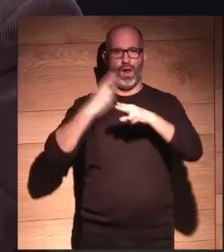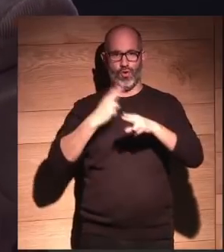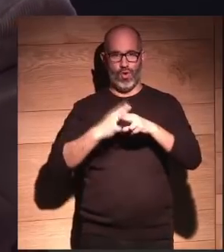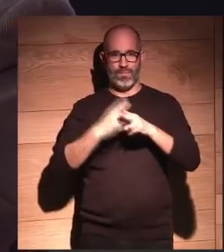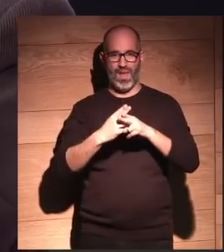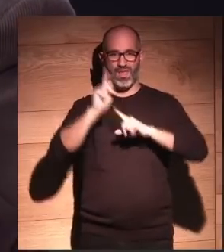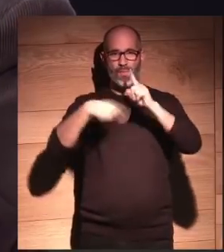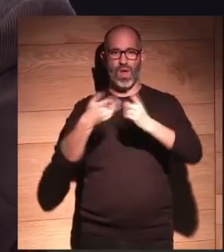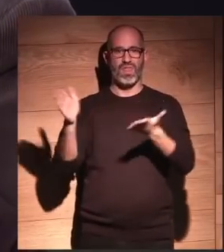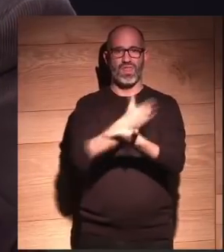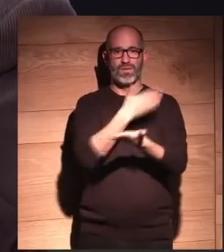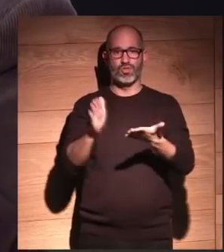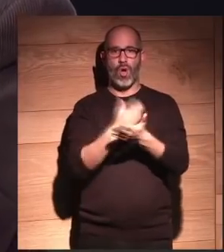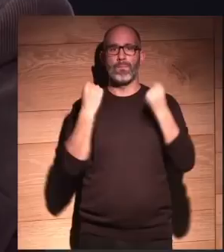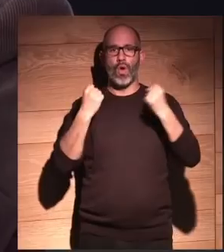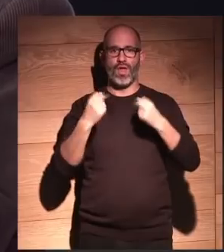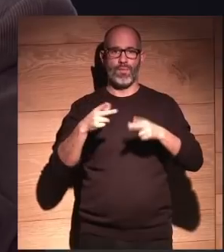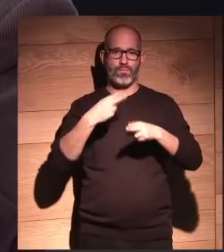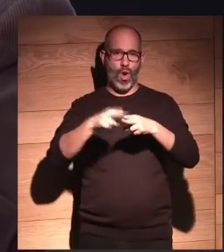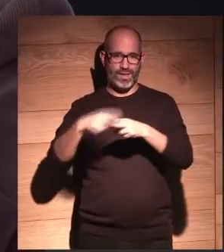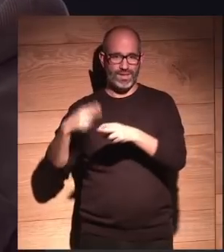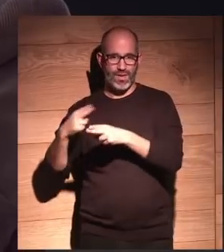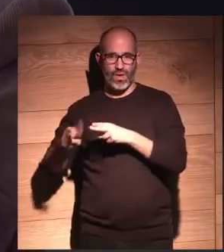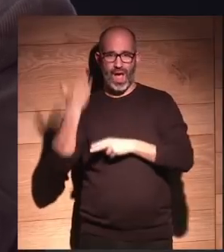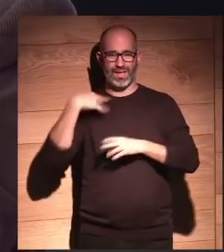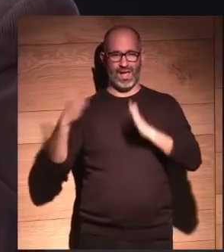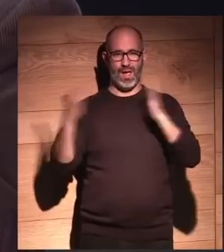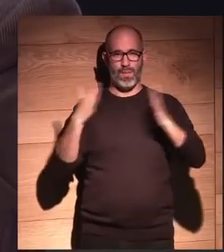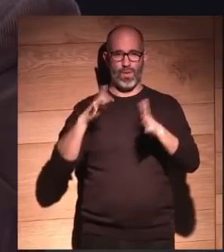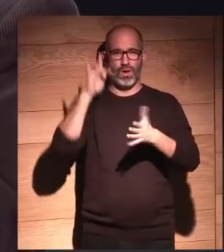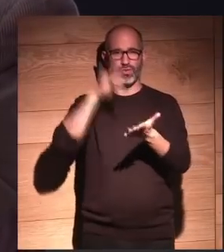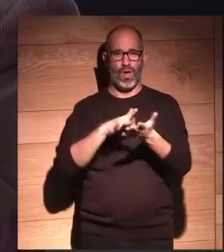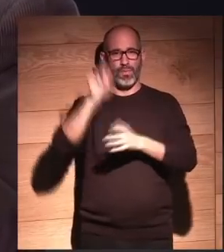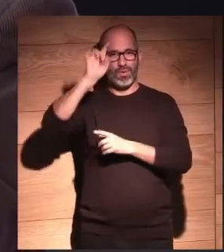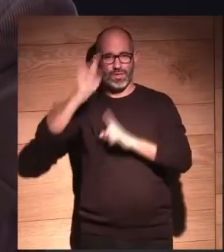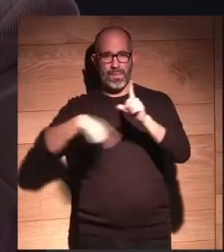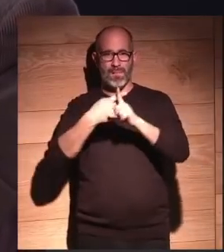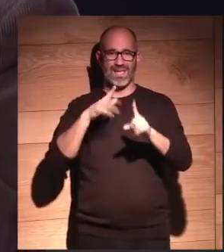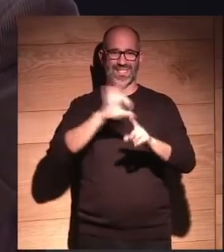división de los poderes políticos entre la magistratura y el Senado, eso es